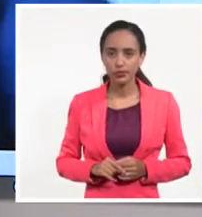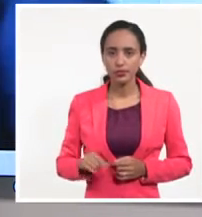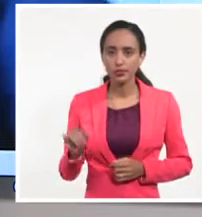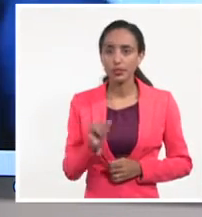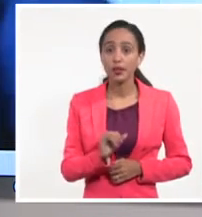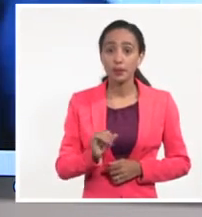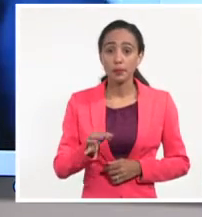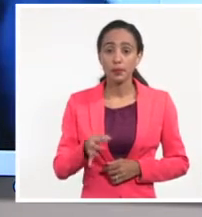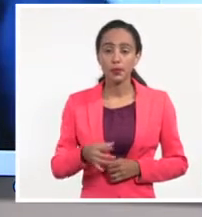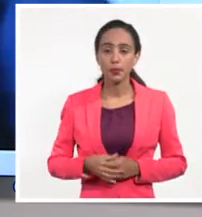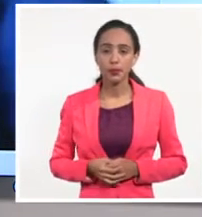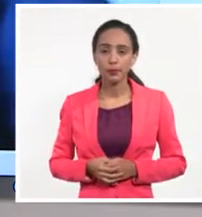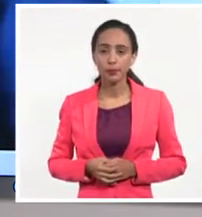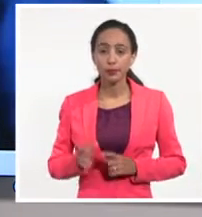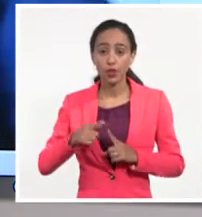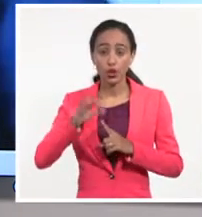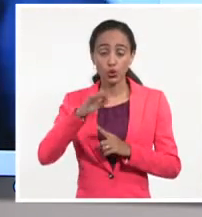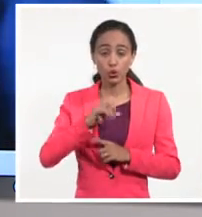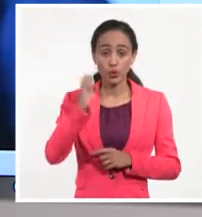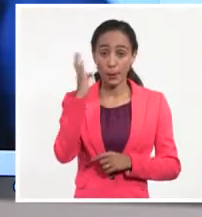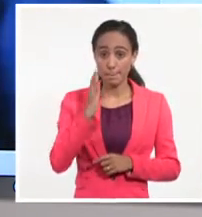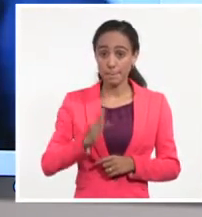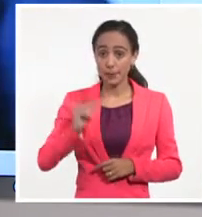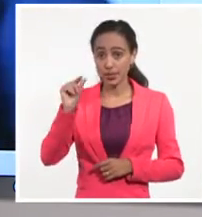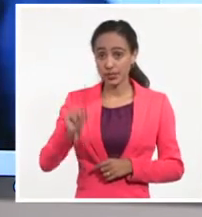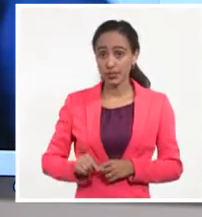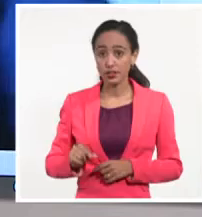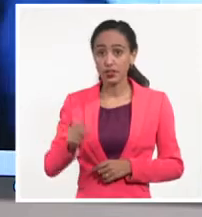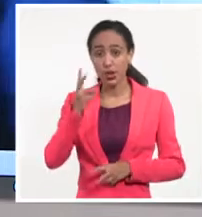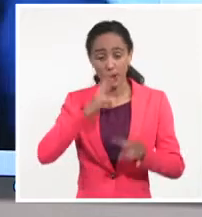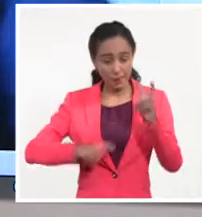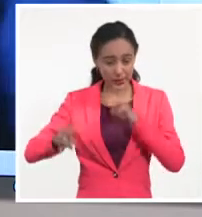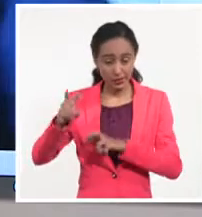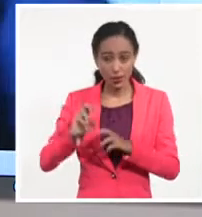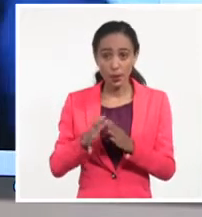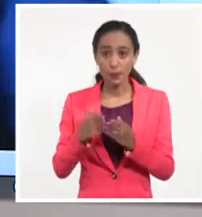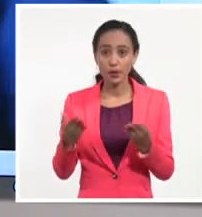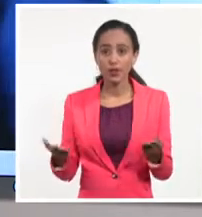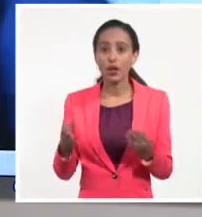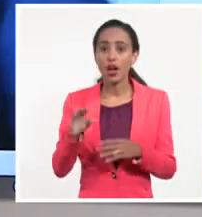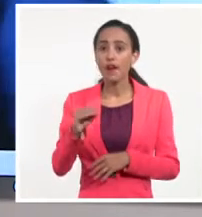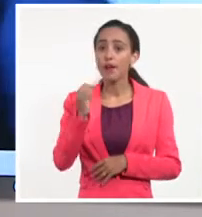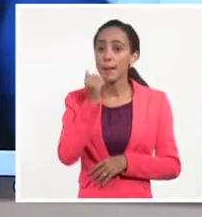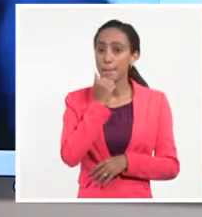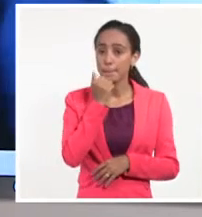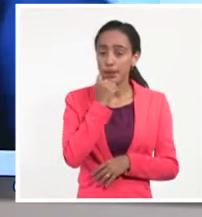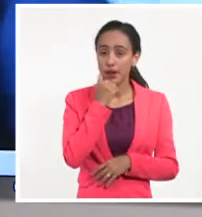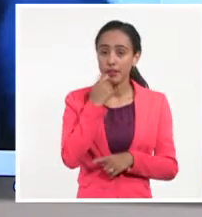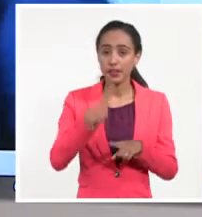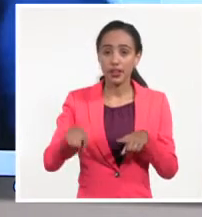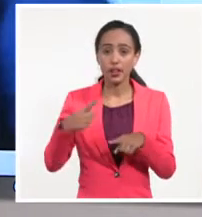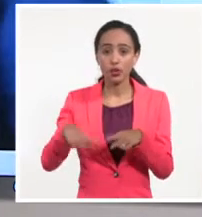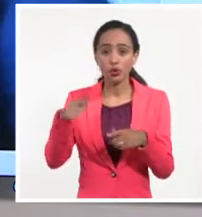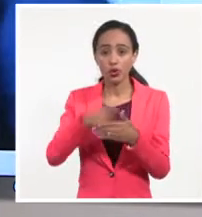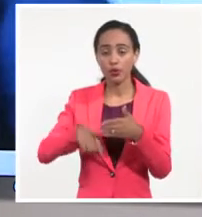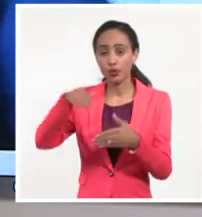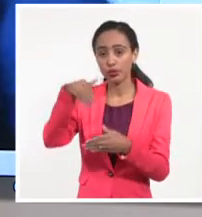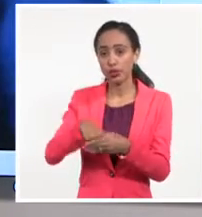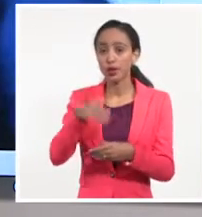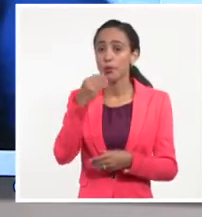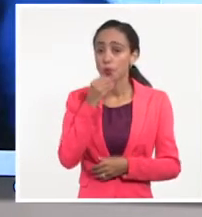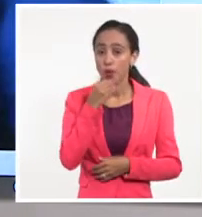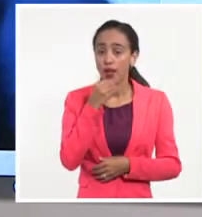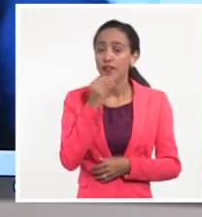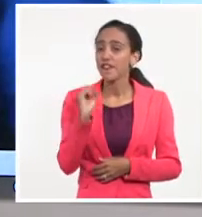así que en Twitter los brasileños, esto de acuerdo a una investigación del New York Times, han hablado más de las máquinas de votar y la posibilidad de que estén